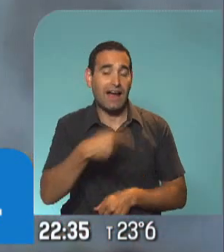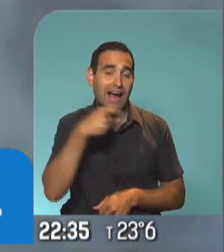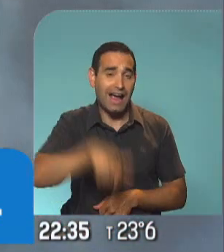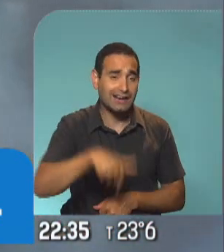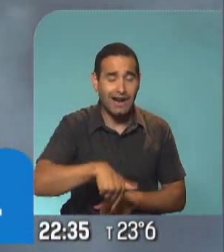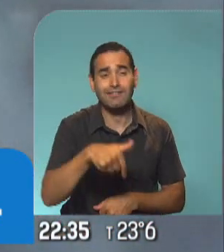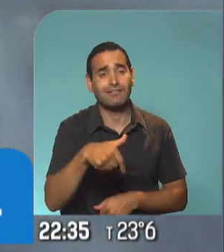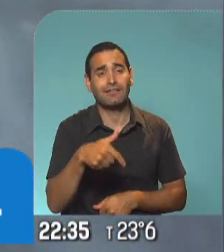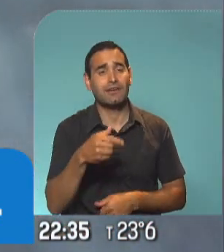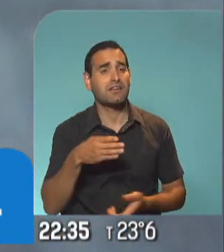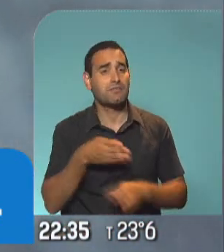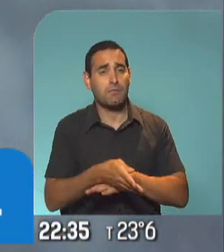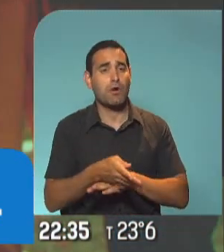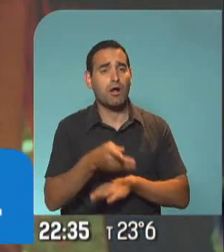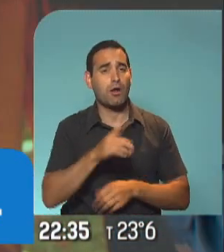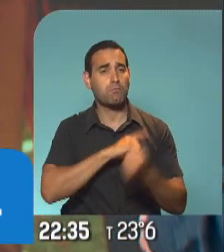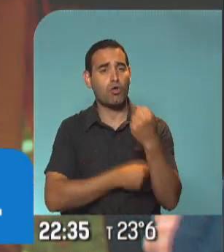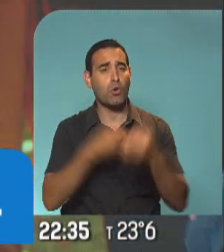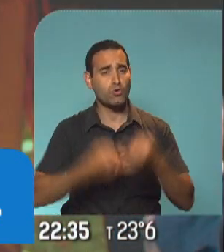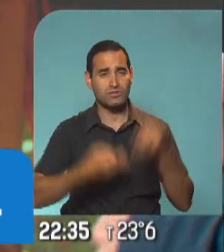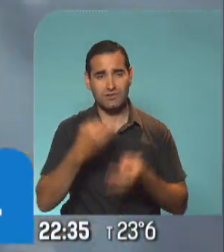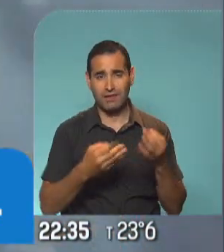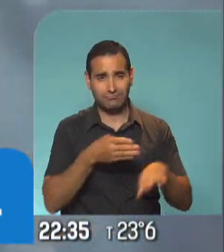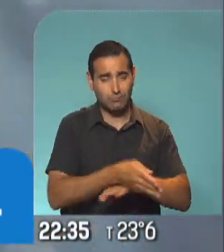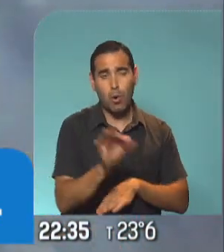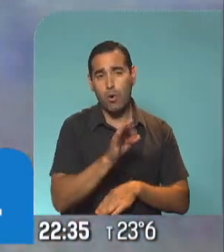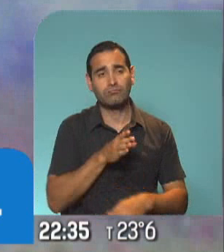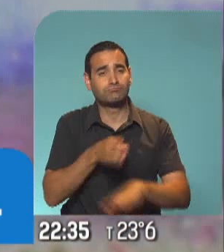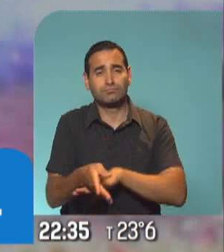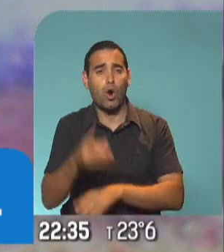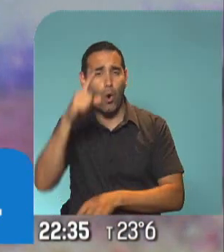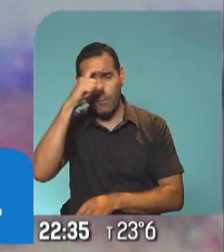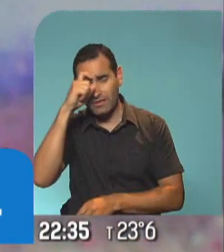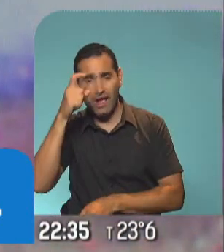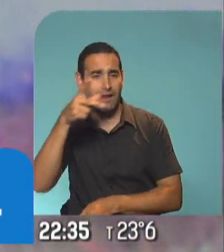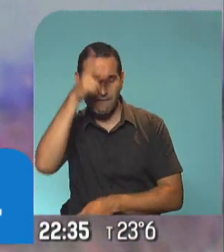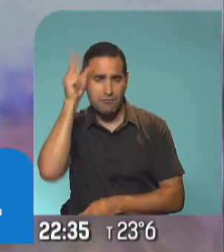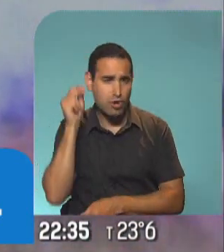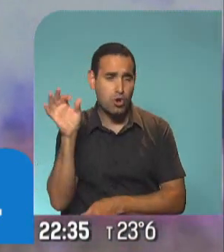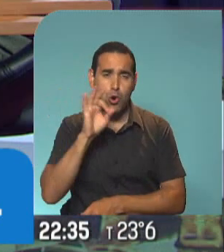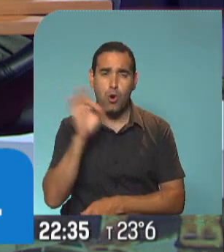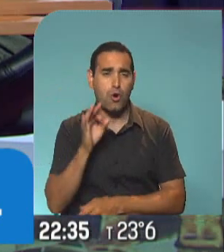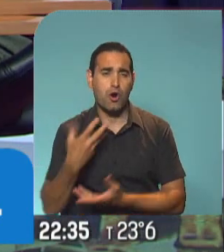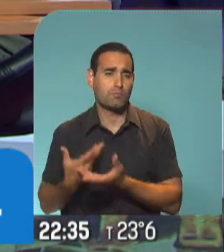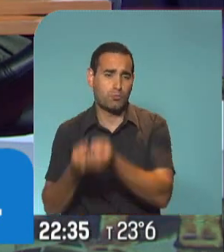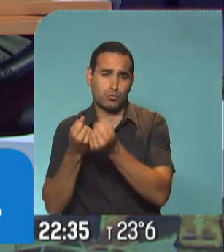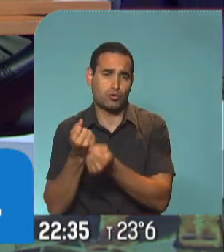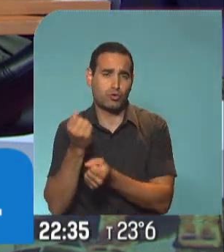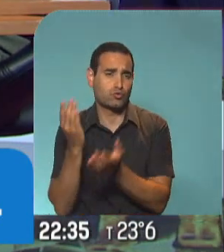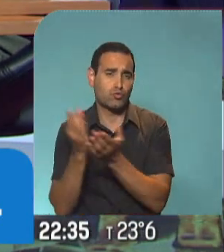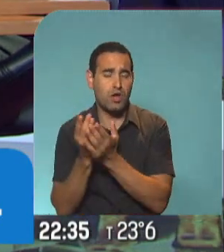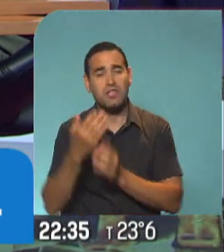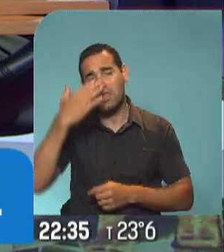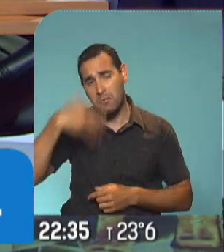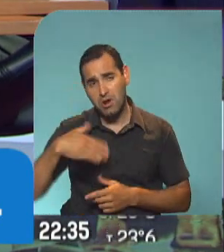alguien que entró de meritorio al Poder Judicial, o alguien que entró al hospital como enfermero o como asistente mientras estaba estudiando y luego